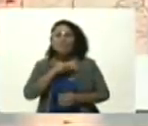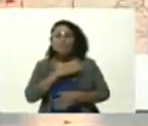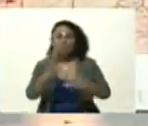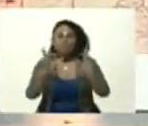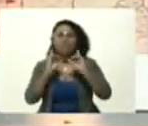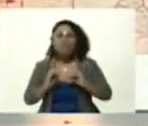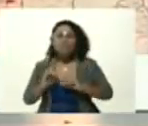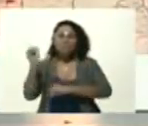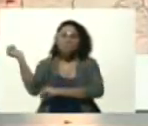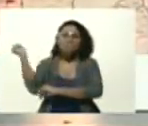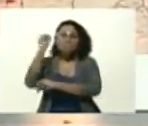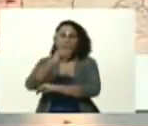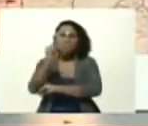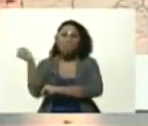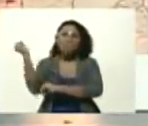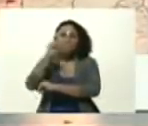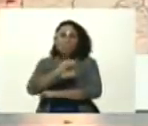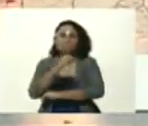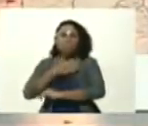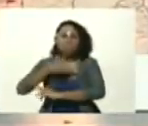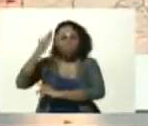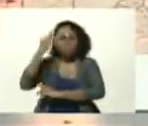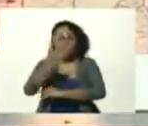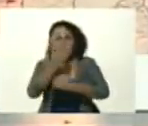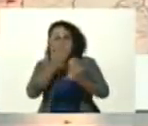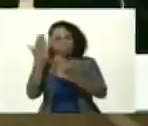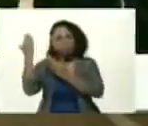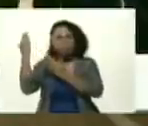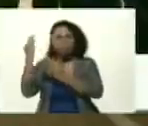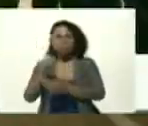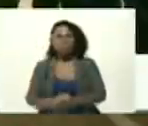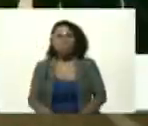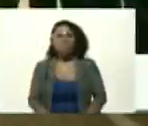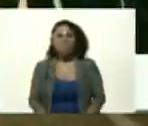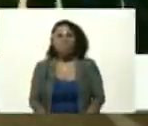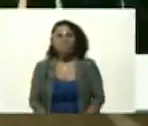decididos a vencer, y venceremos, mi comandante en jefe. Adelante.